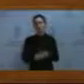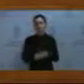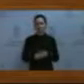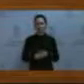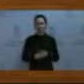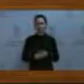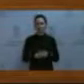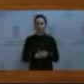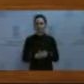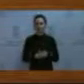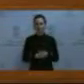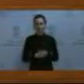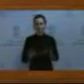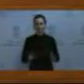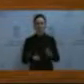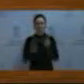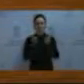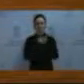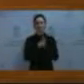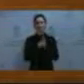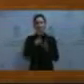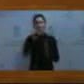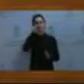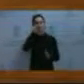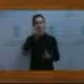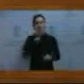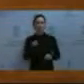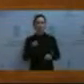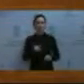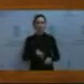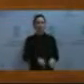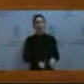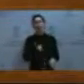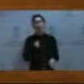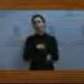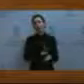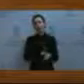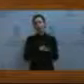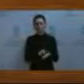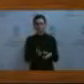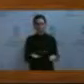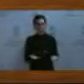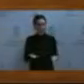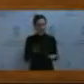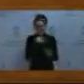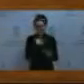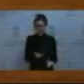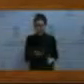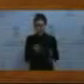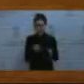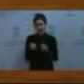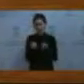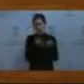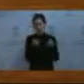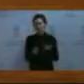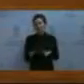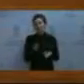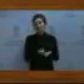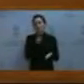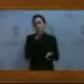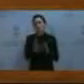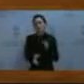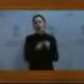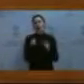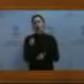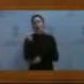administrativos. El decreto de la Inspección General de Servicios vigente se queda corto en algunos aspectos, en la medida que se circunscribe al mero enunciado